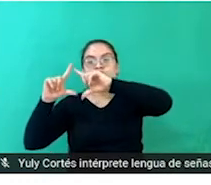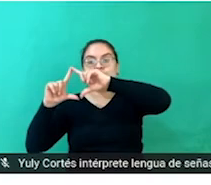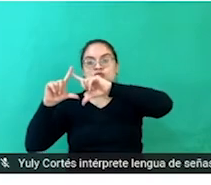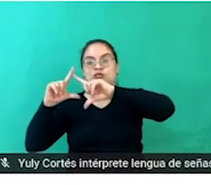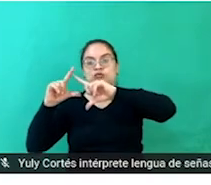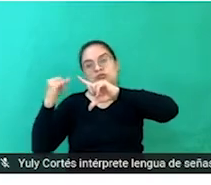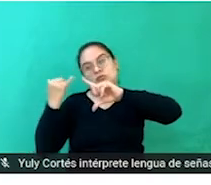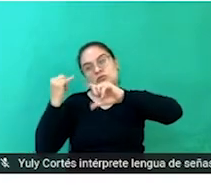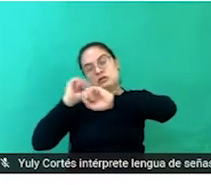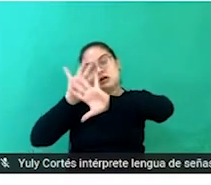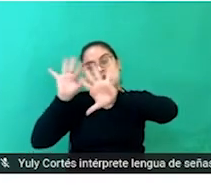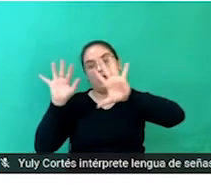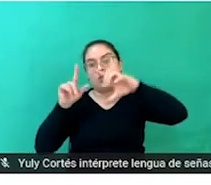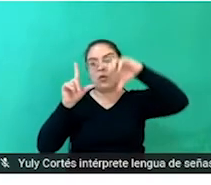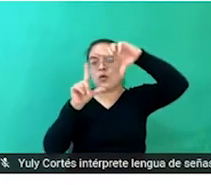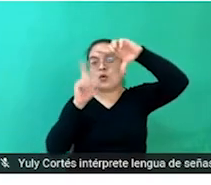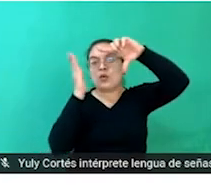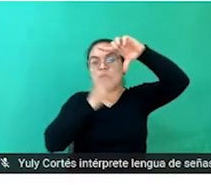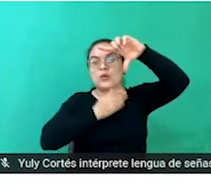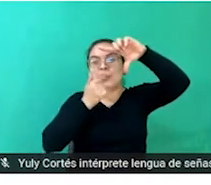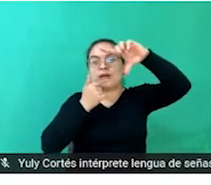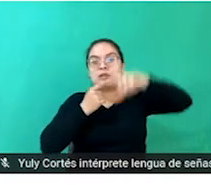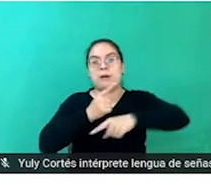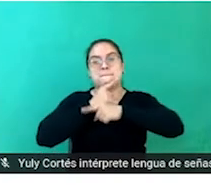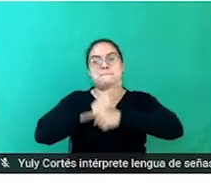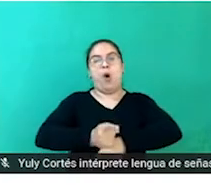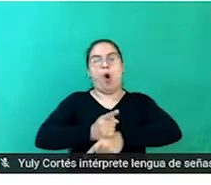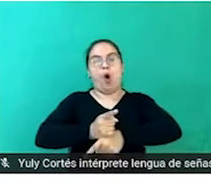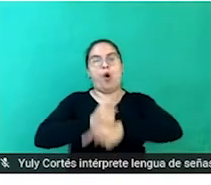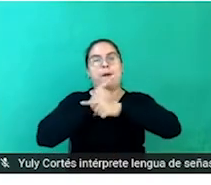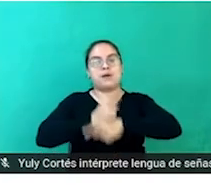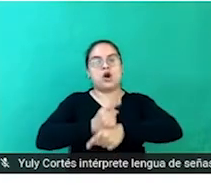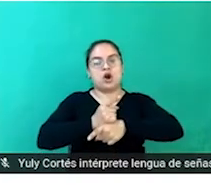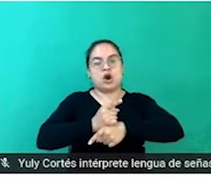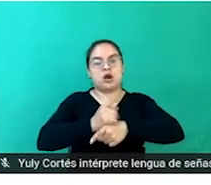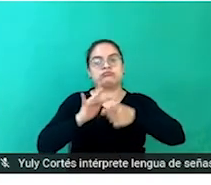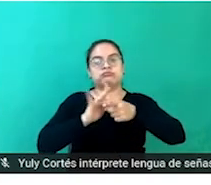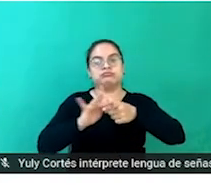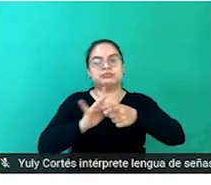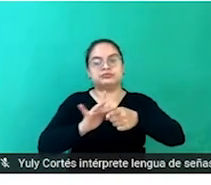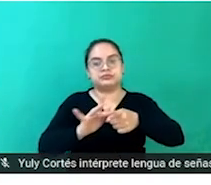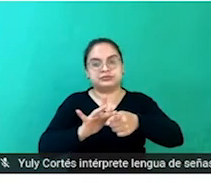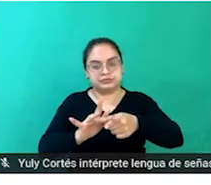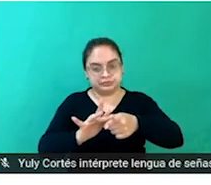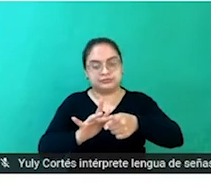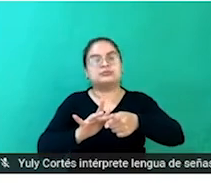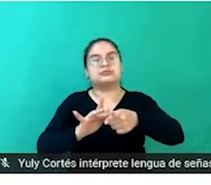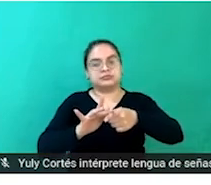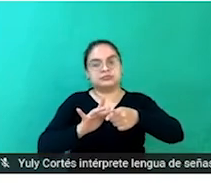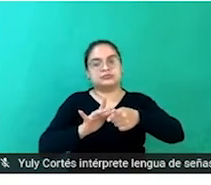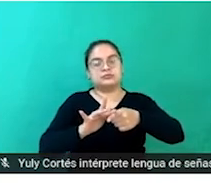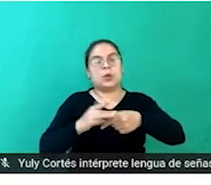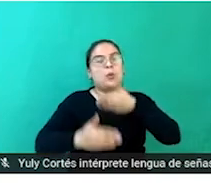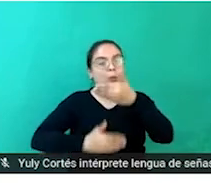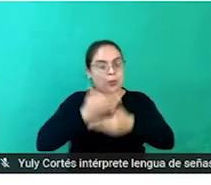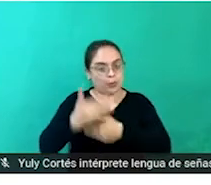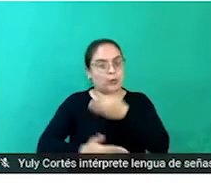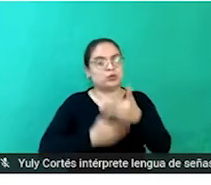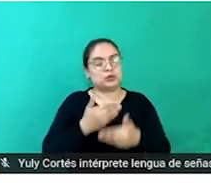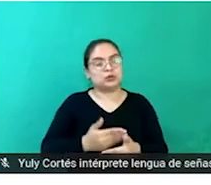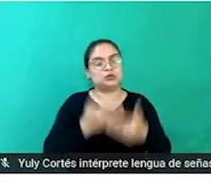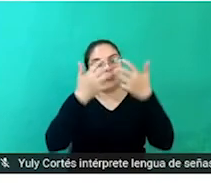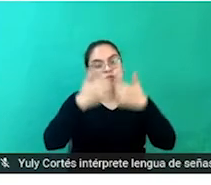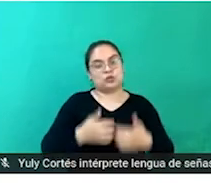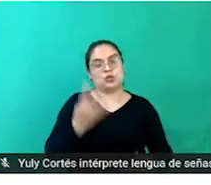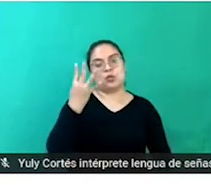perdón, indica la rapidez de implementación, ¿no? Mientras más simple el proceso de Industria 4.0,